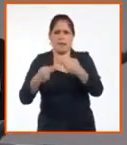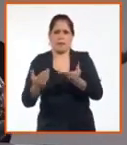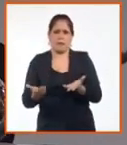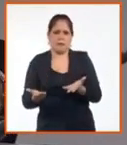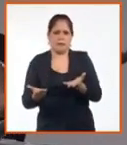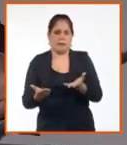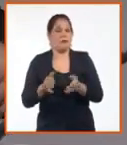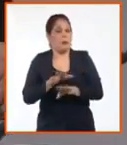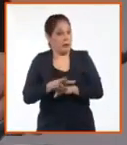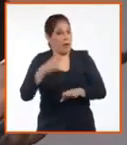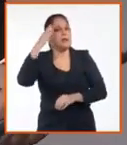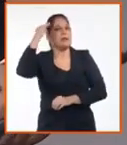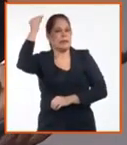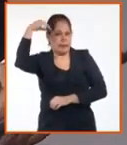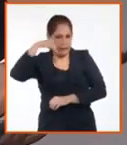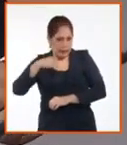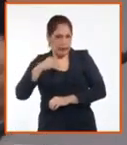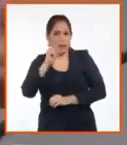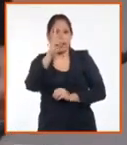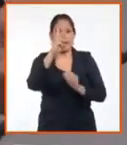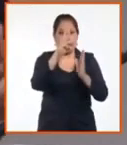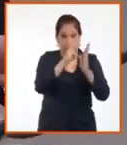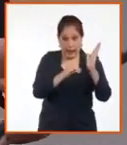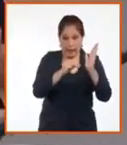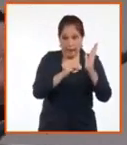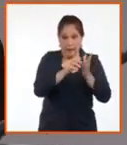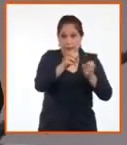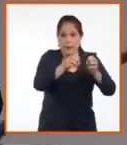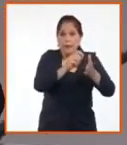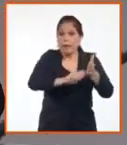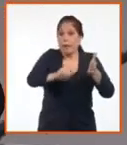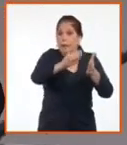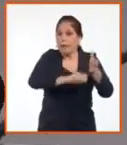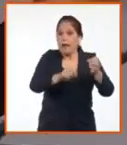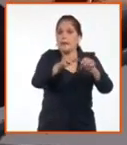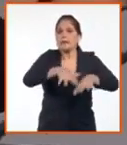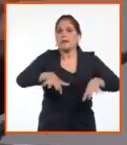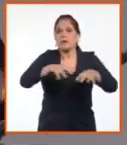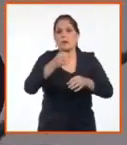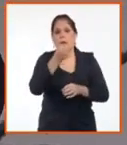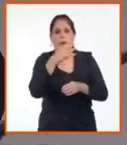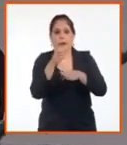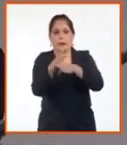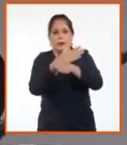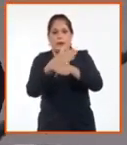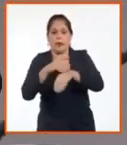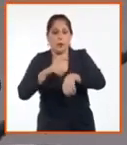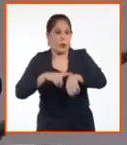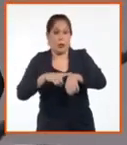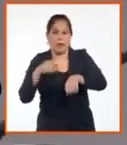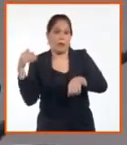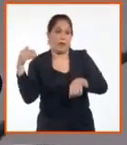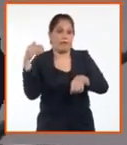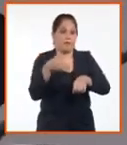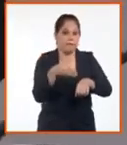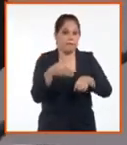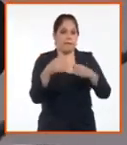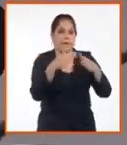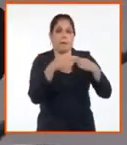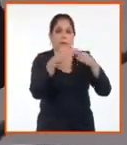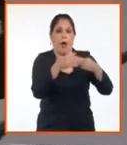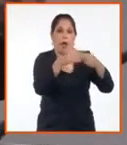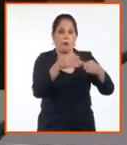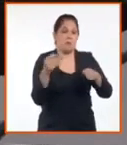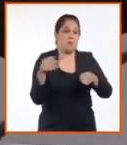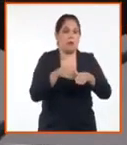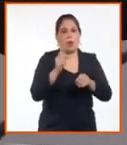haces ya nosotros sabemos por ejemplo dentro de tres meses la situación que vamos a tener con un grupo de medicamentos porque no da tiempo que llegue toda esa comisión pero esto lo compramos